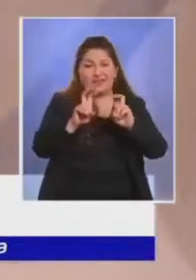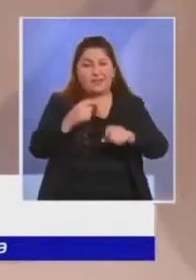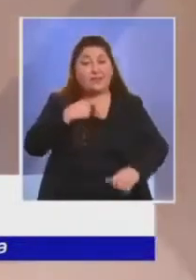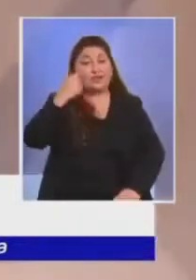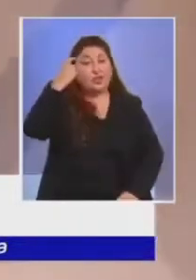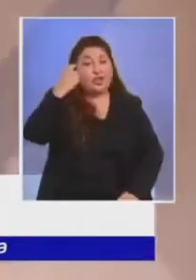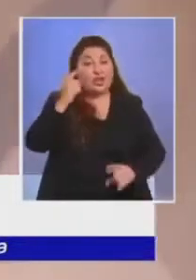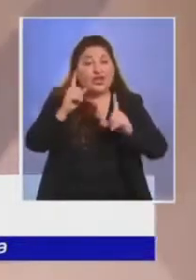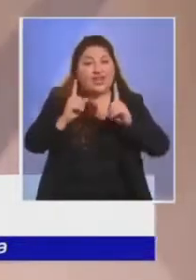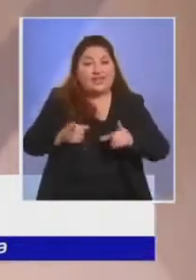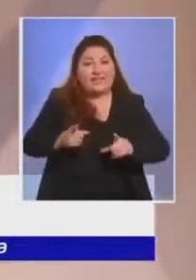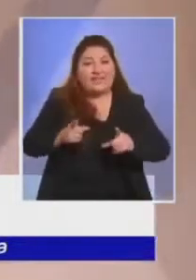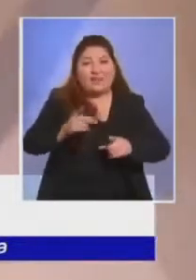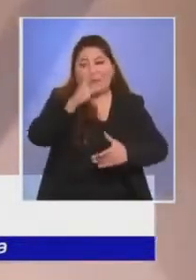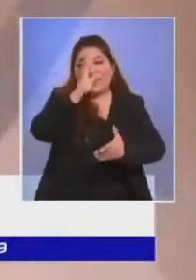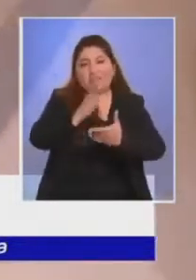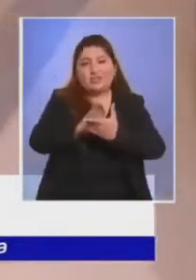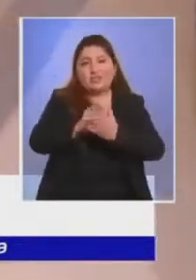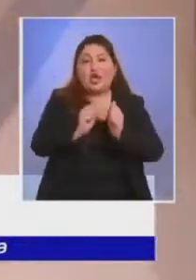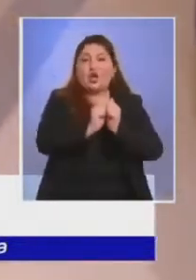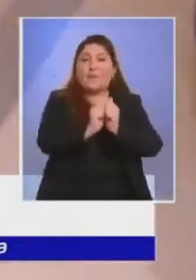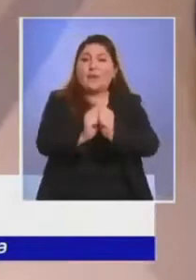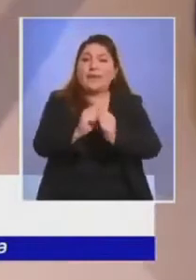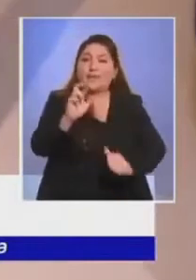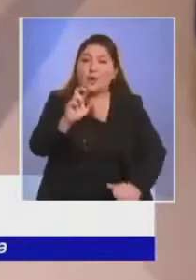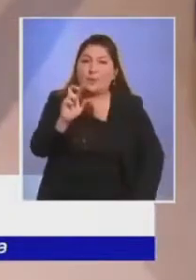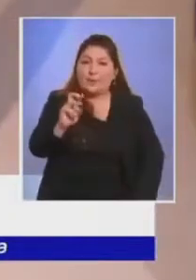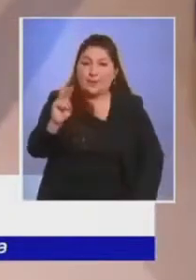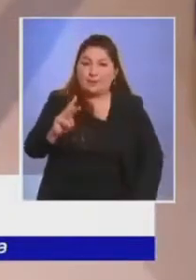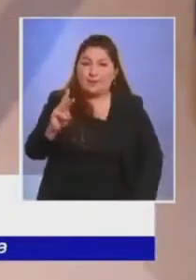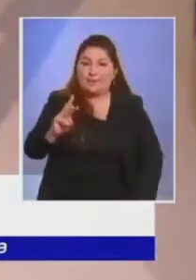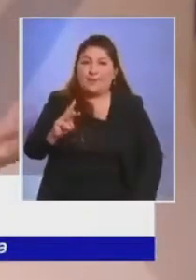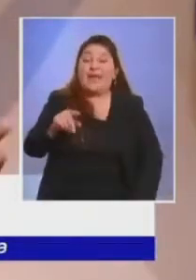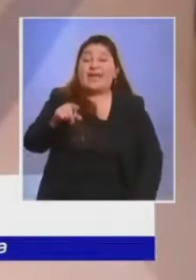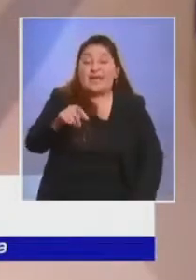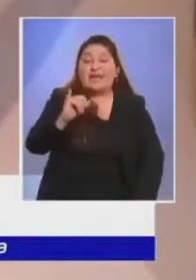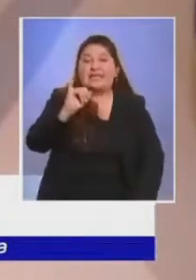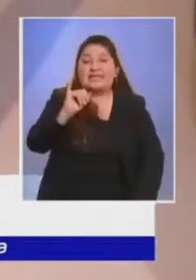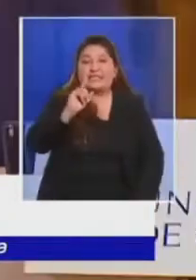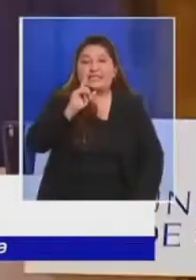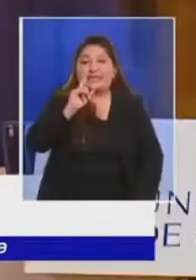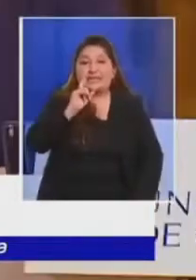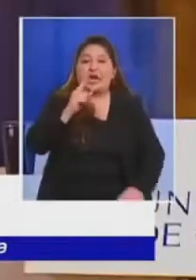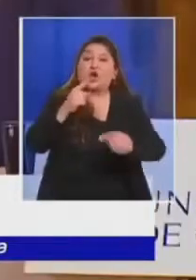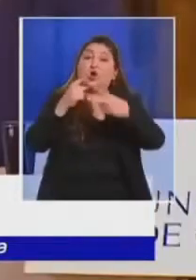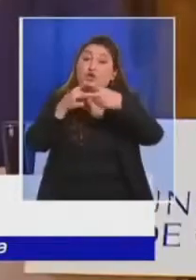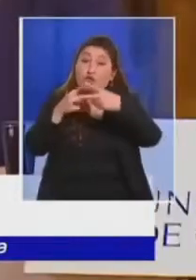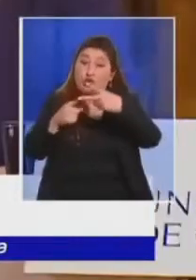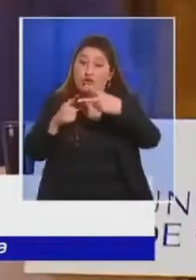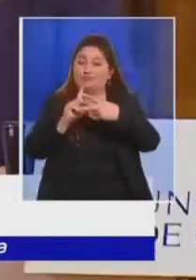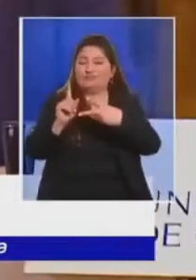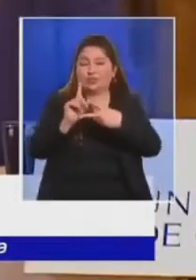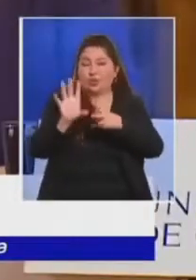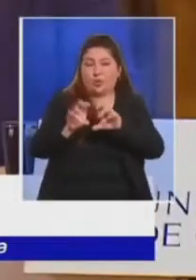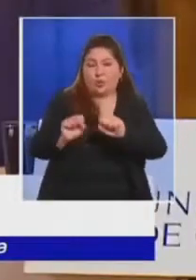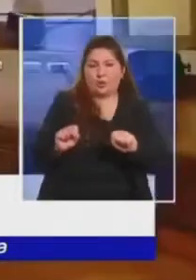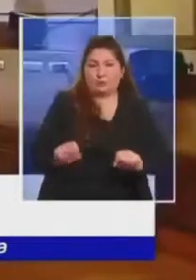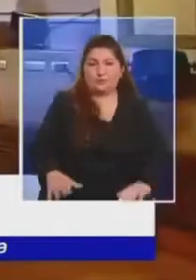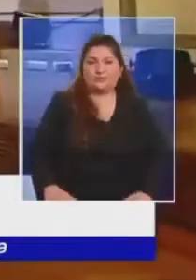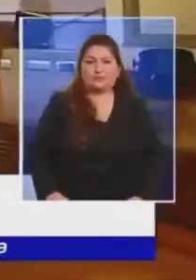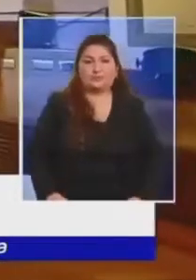una determinación en que está acompañada por los padres en general, y por lo tanto ahí sí estaba de acuerdo, los otros dos casos no. Muy